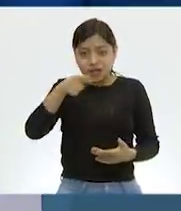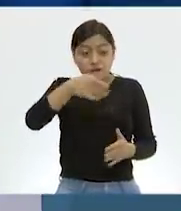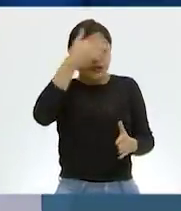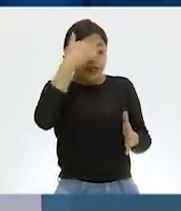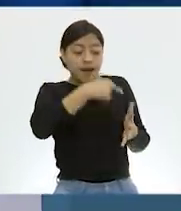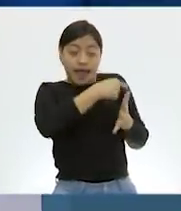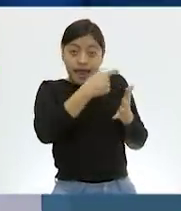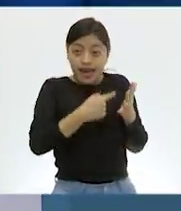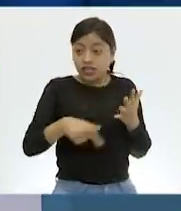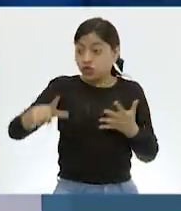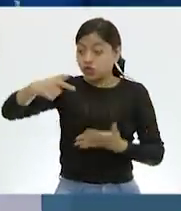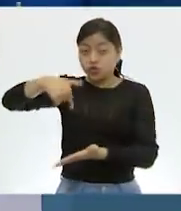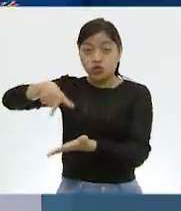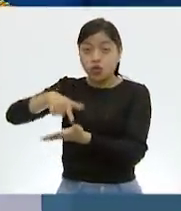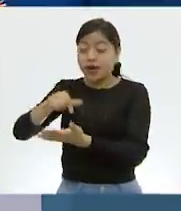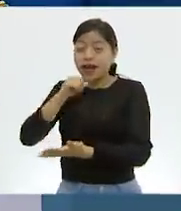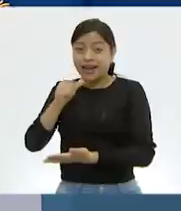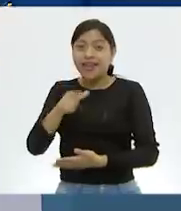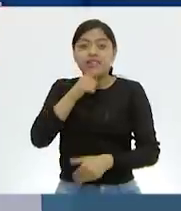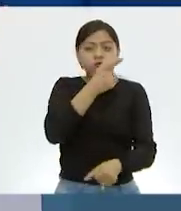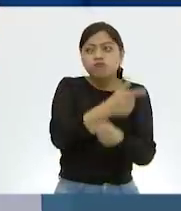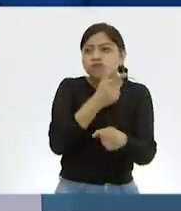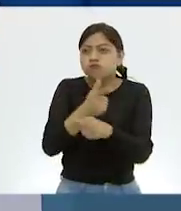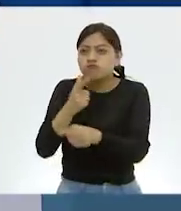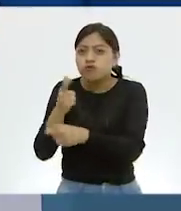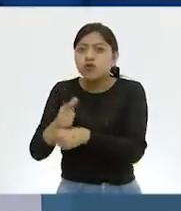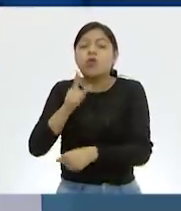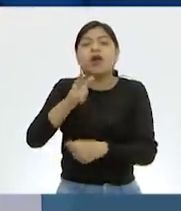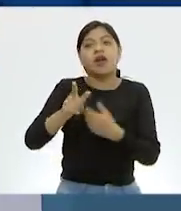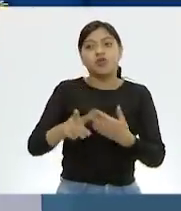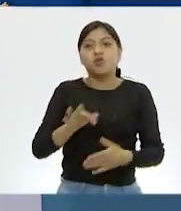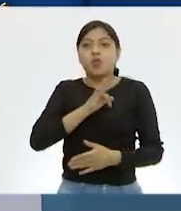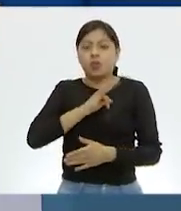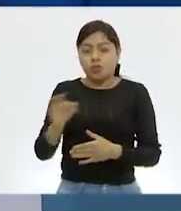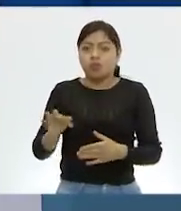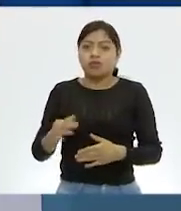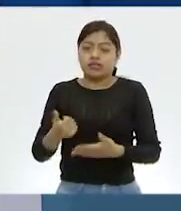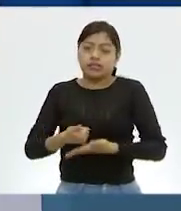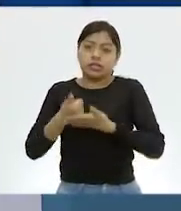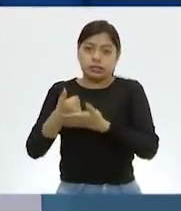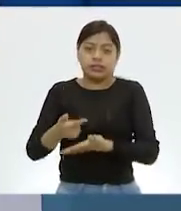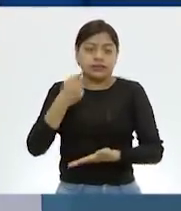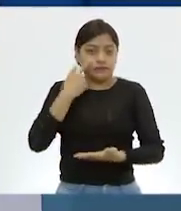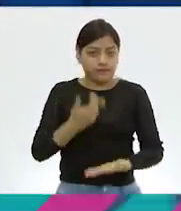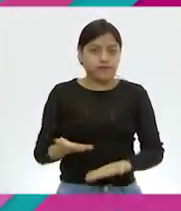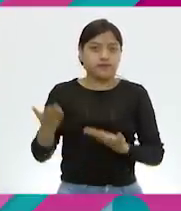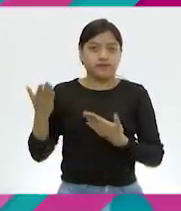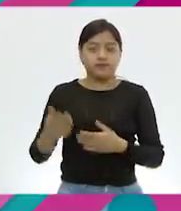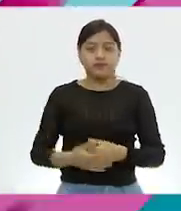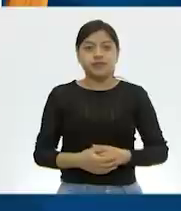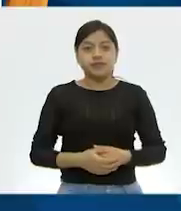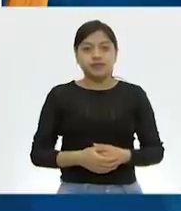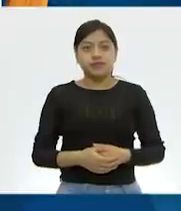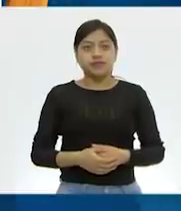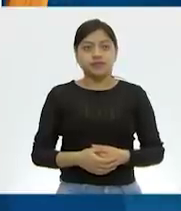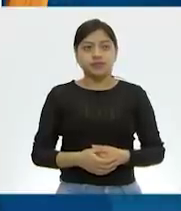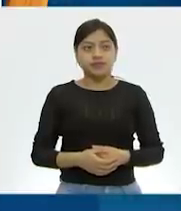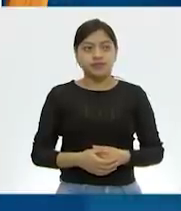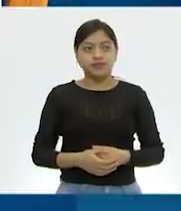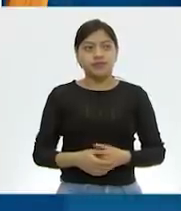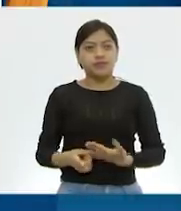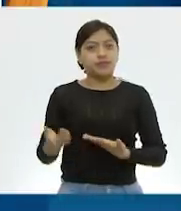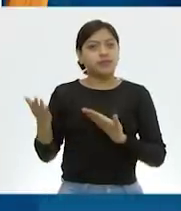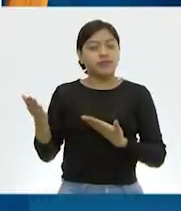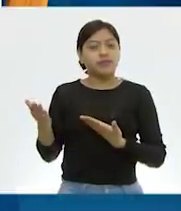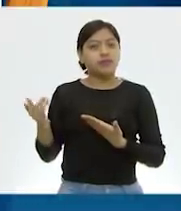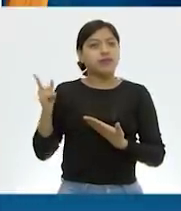invasoras, podemos identificarlos en nuestro entorno y evitarlas. Vamos a conocer algunas de estas especies.